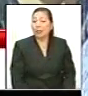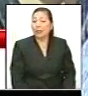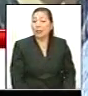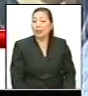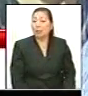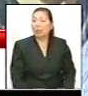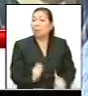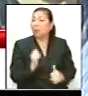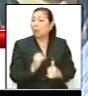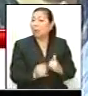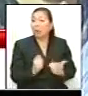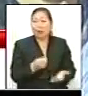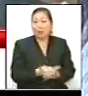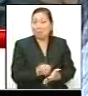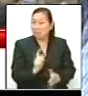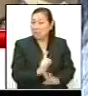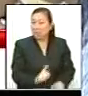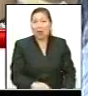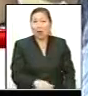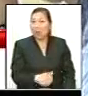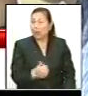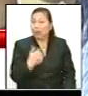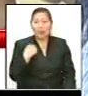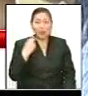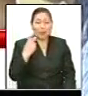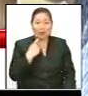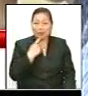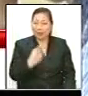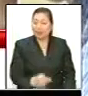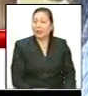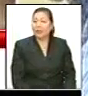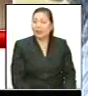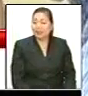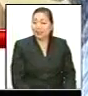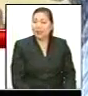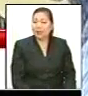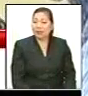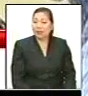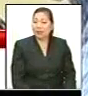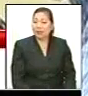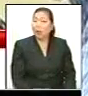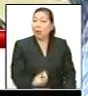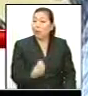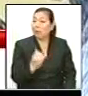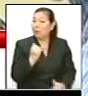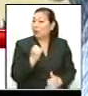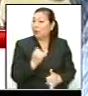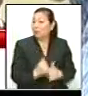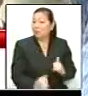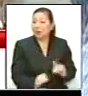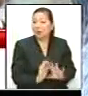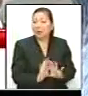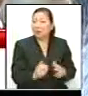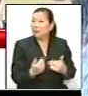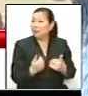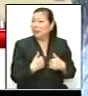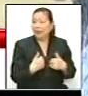como ha caducado ya no pagan. Y el otro día escuché en las radios de Cusco diciendo, ah, como ahora ha caducado, ya no